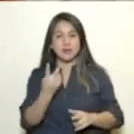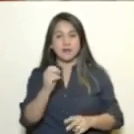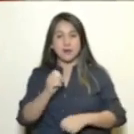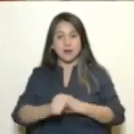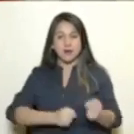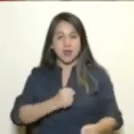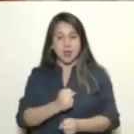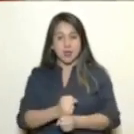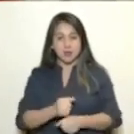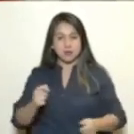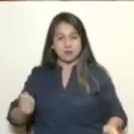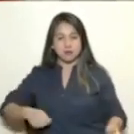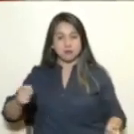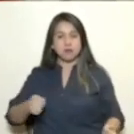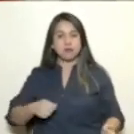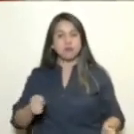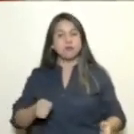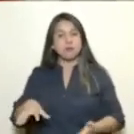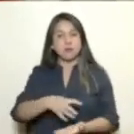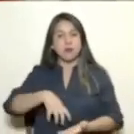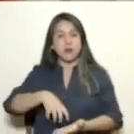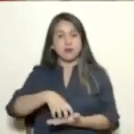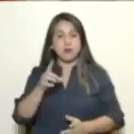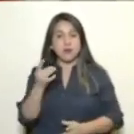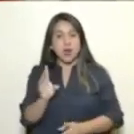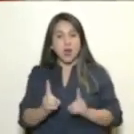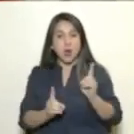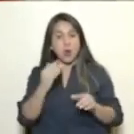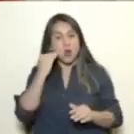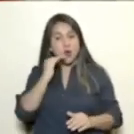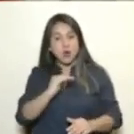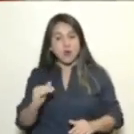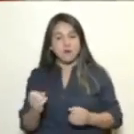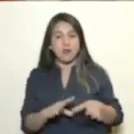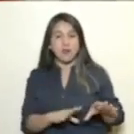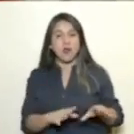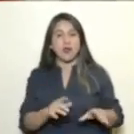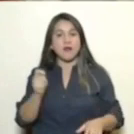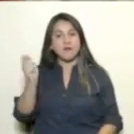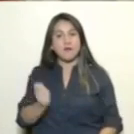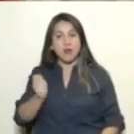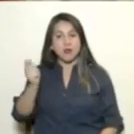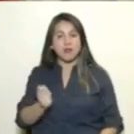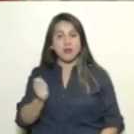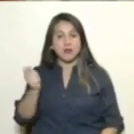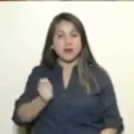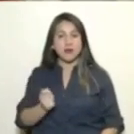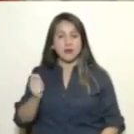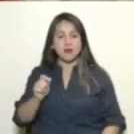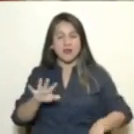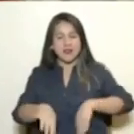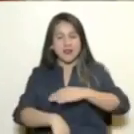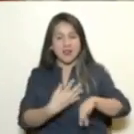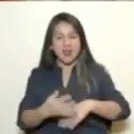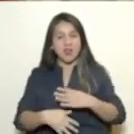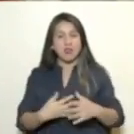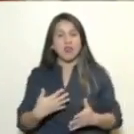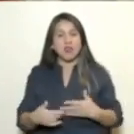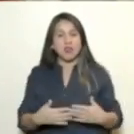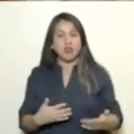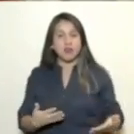plaza. Solo que algunos niños dejarán sus volantines enredados en los alambres